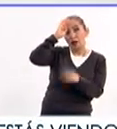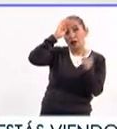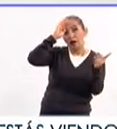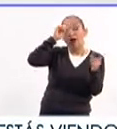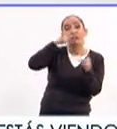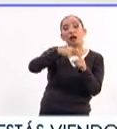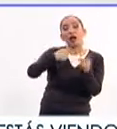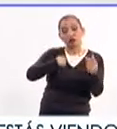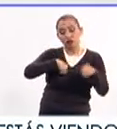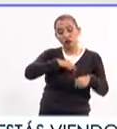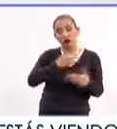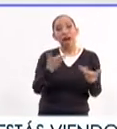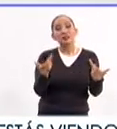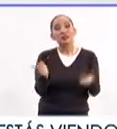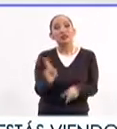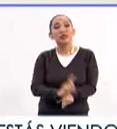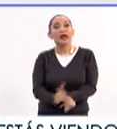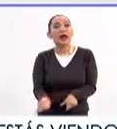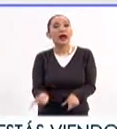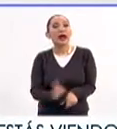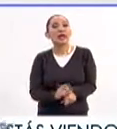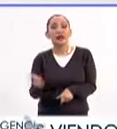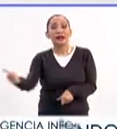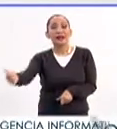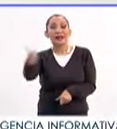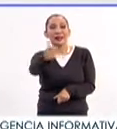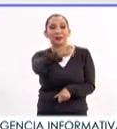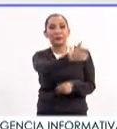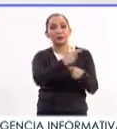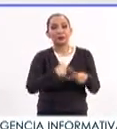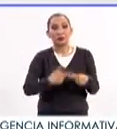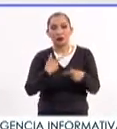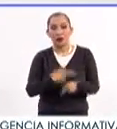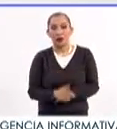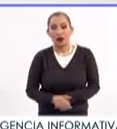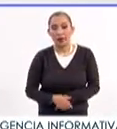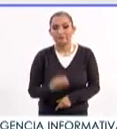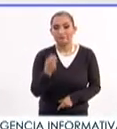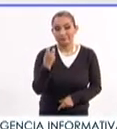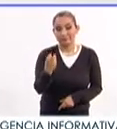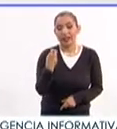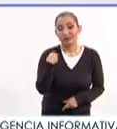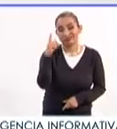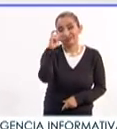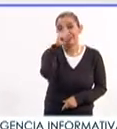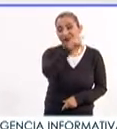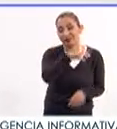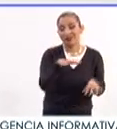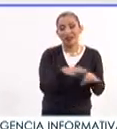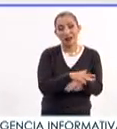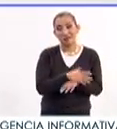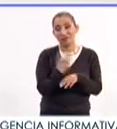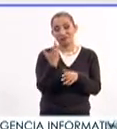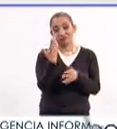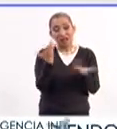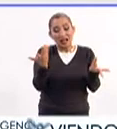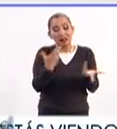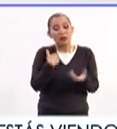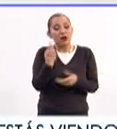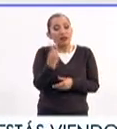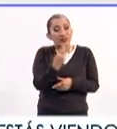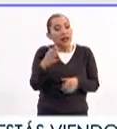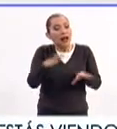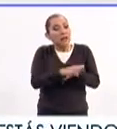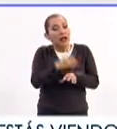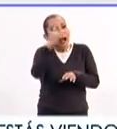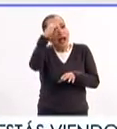es reflejo de lo que hacemos cada día o cada uno de nosotros, ¿no? Y eso es lo más difícil de cambiar, porque eso requiere